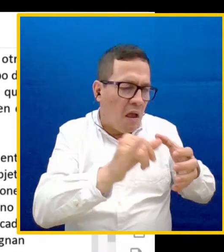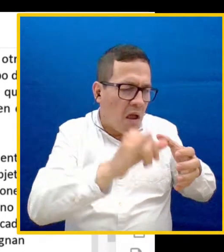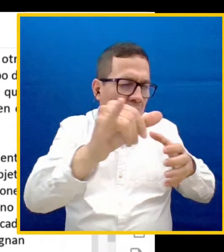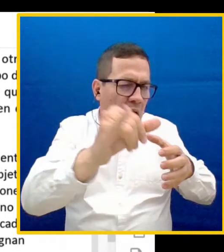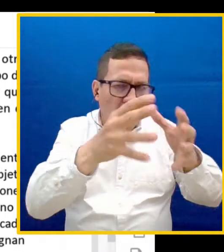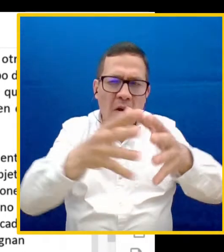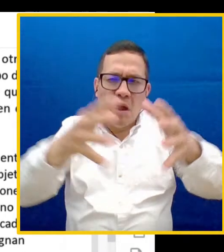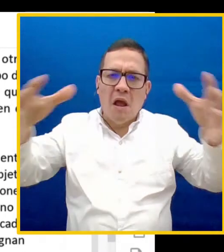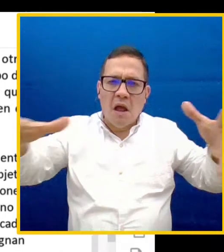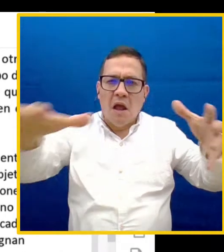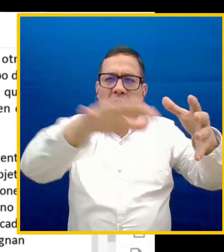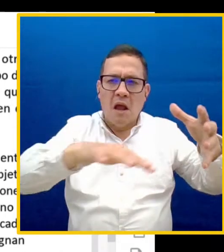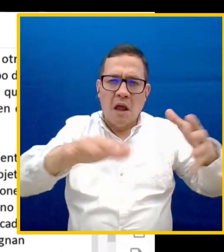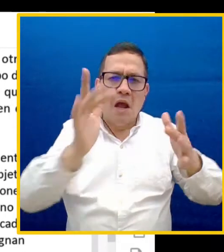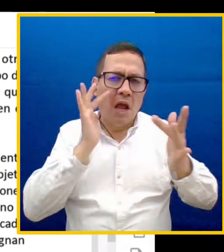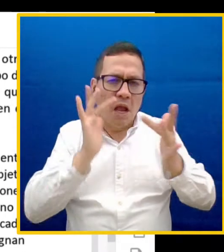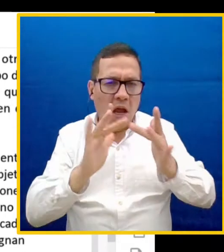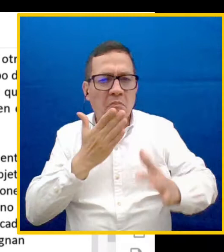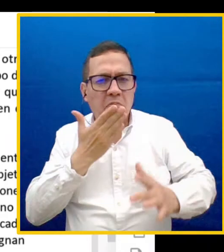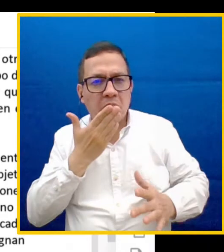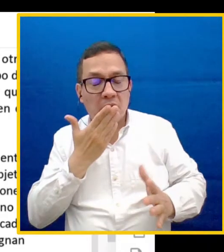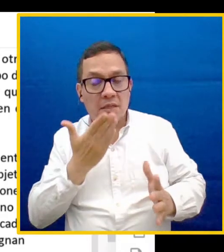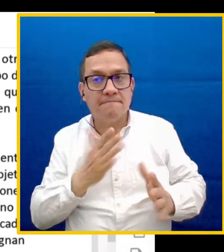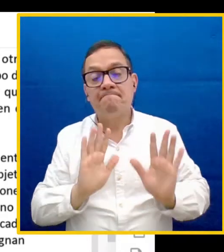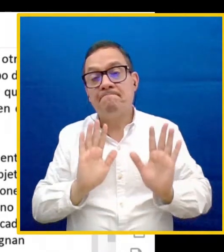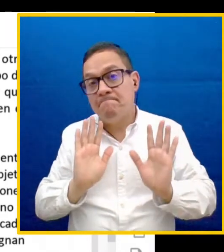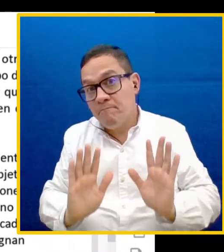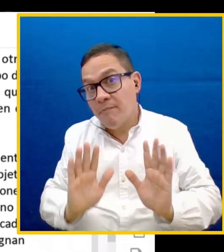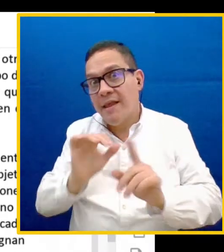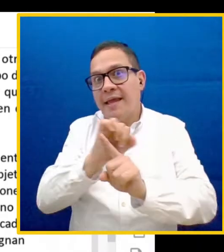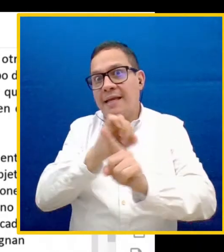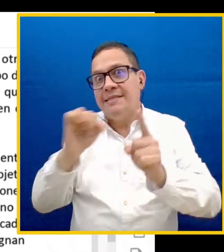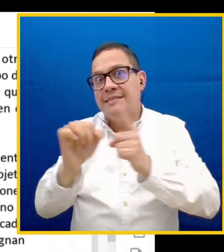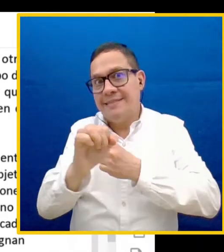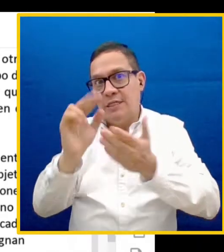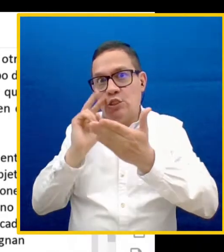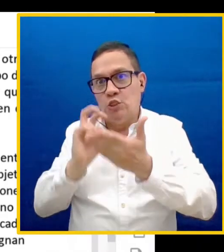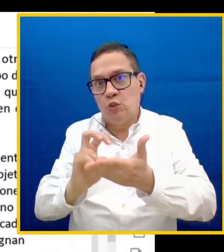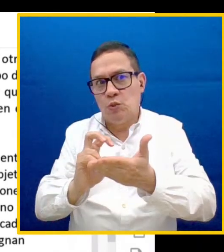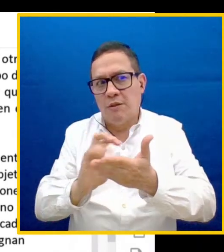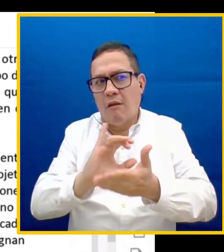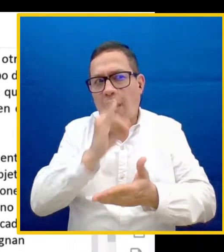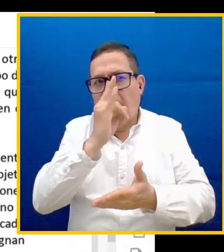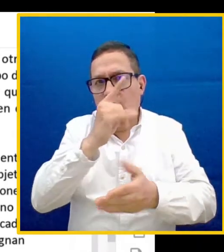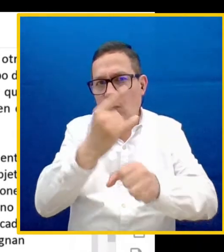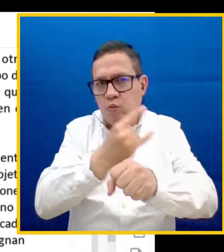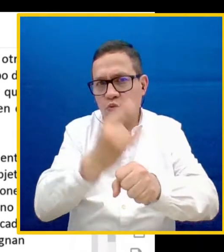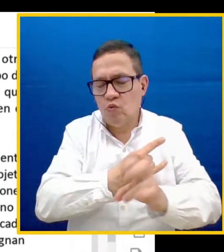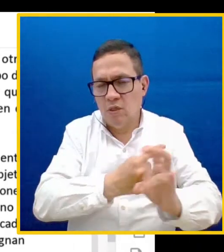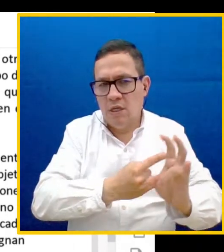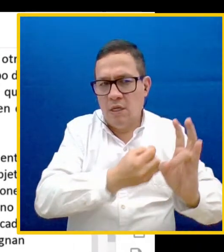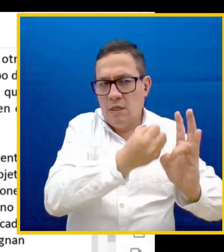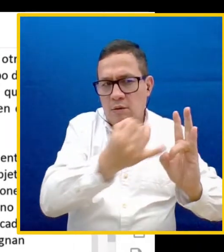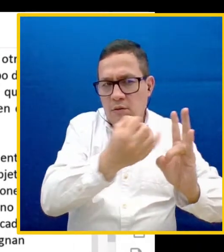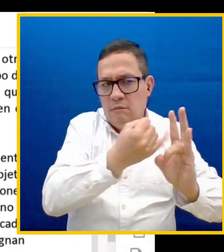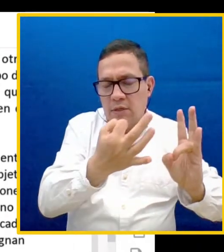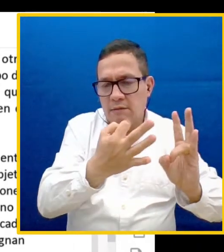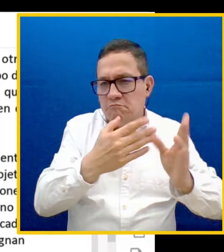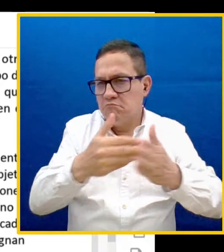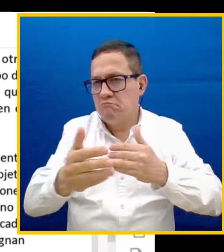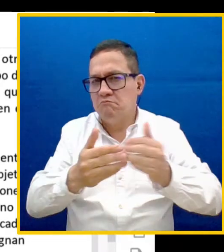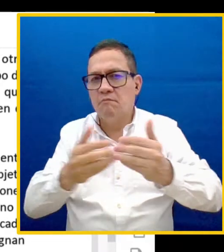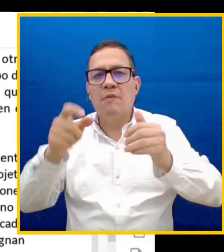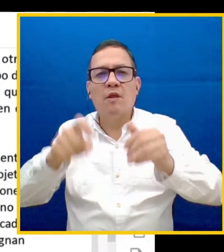para investigar en ciencias sociales, aunque adoptemos una perspectiva cuantitativa, siempre hay que adentrarse en el